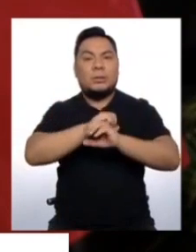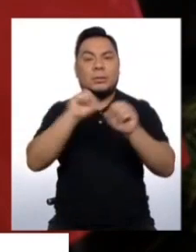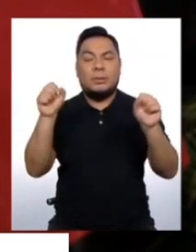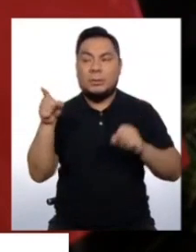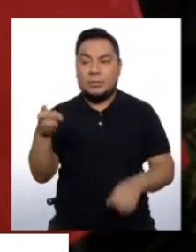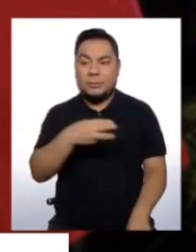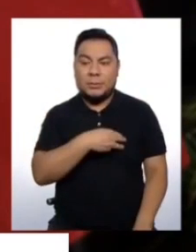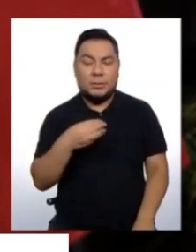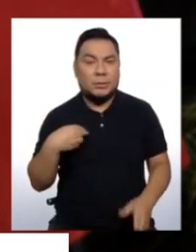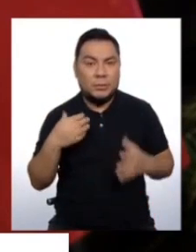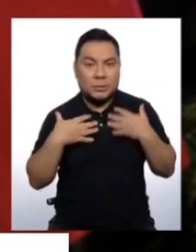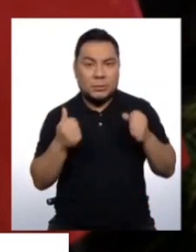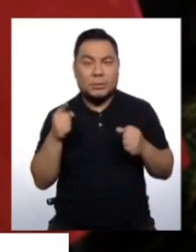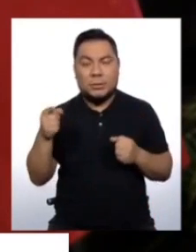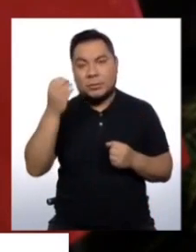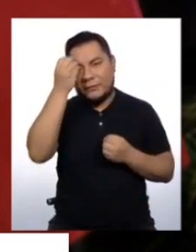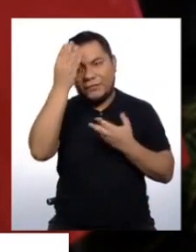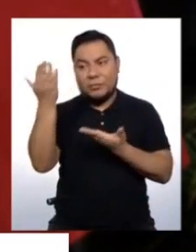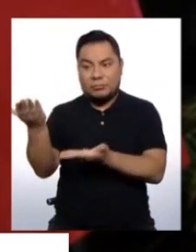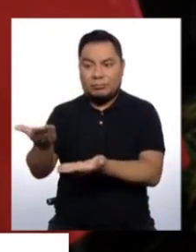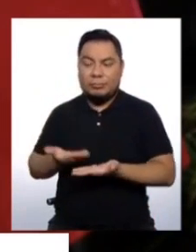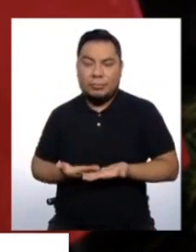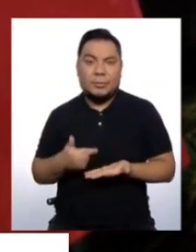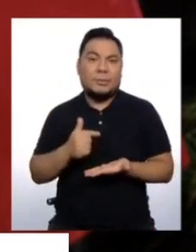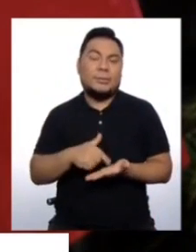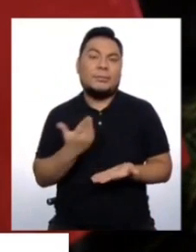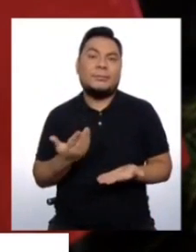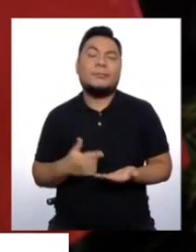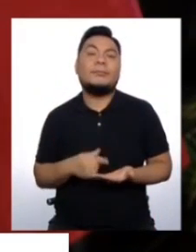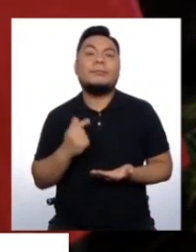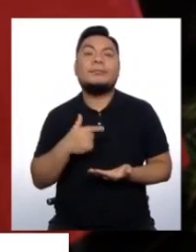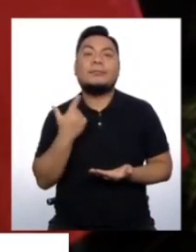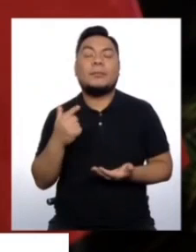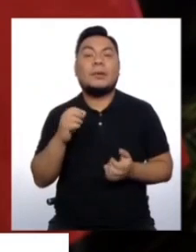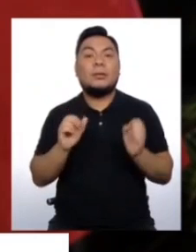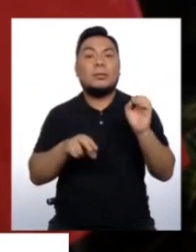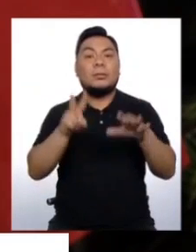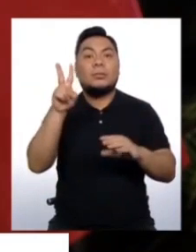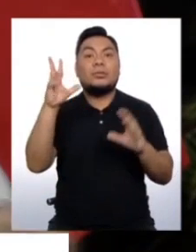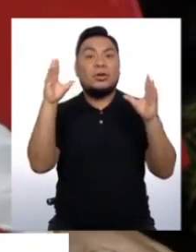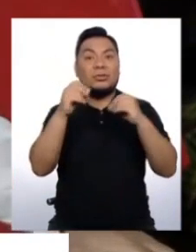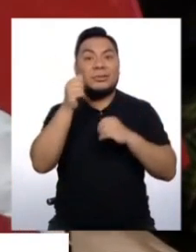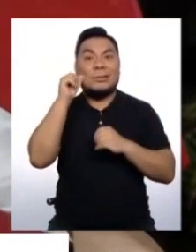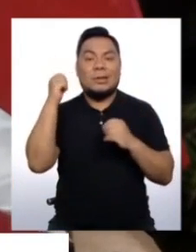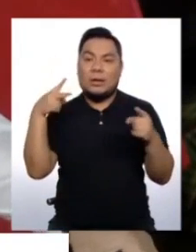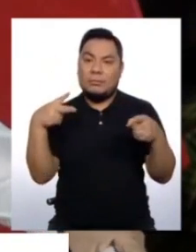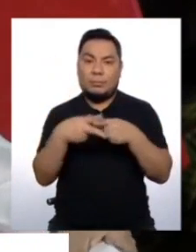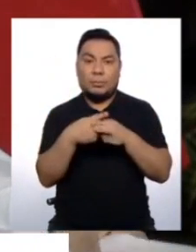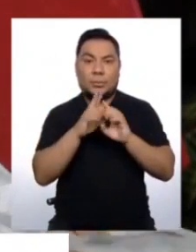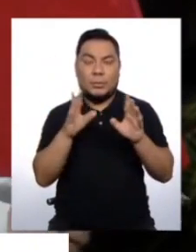ministro de Salud me hace el reporte con corte a las 12 de la noche de la situación